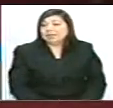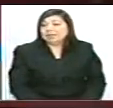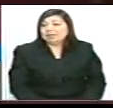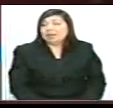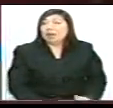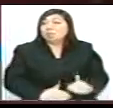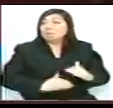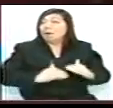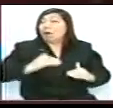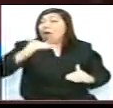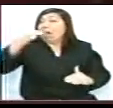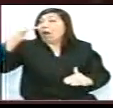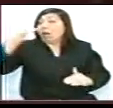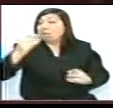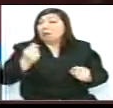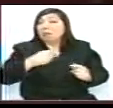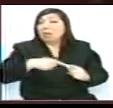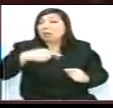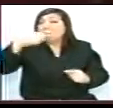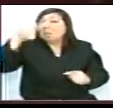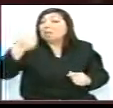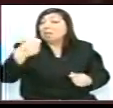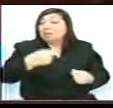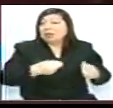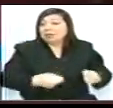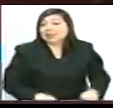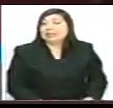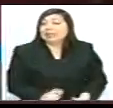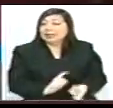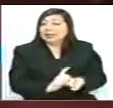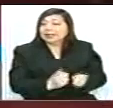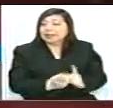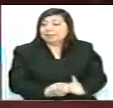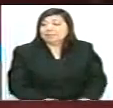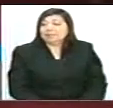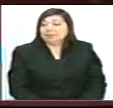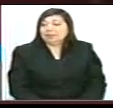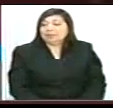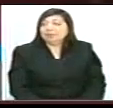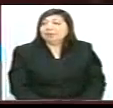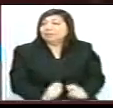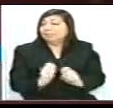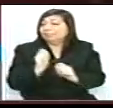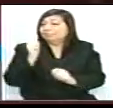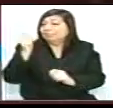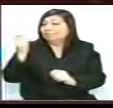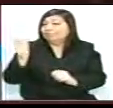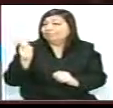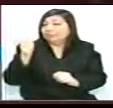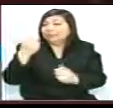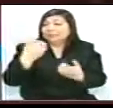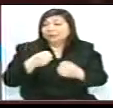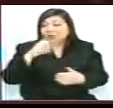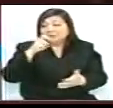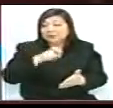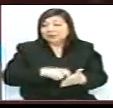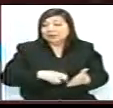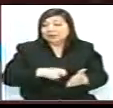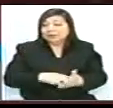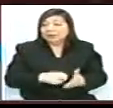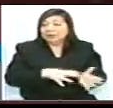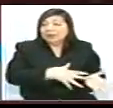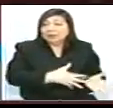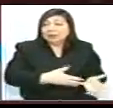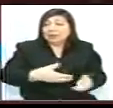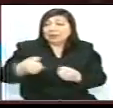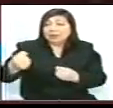alza inmenso, porque el ciclo minero en general es de grandes cambios. Estamos subsidiando a las empresas mineras,